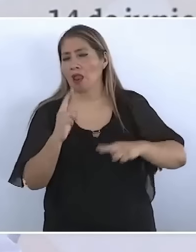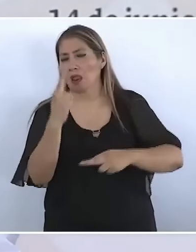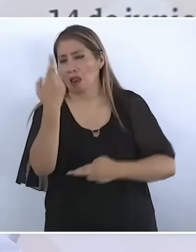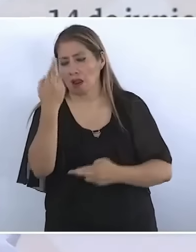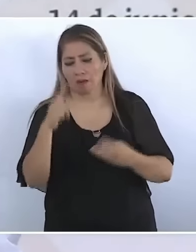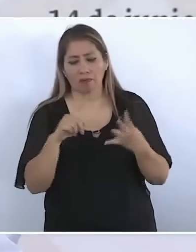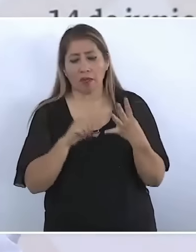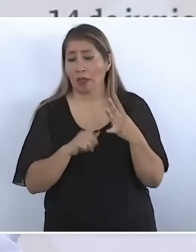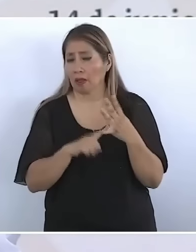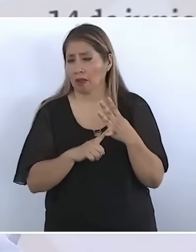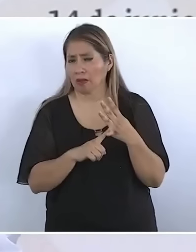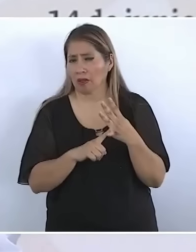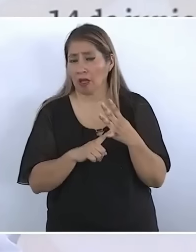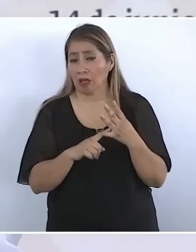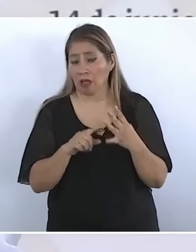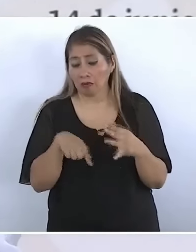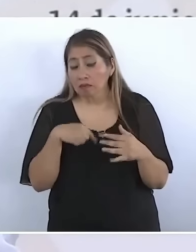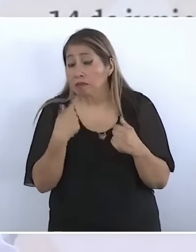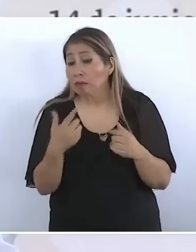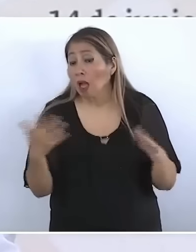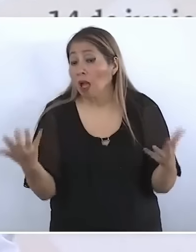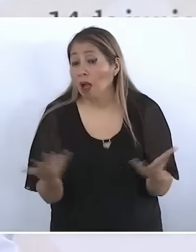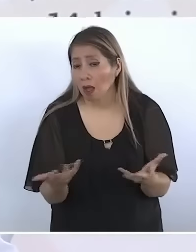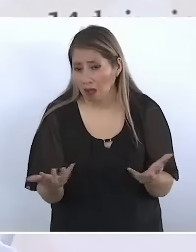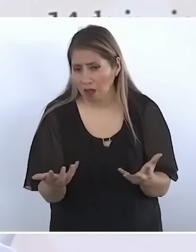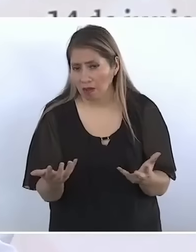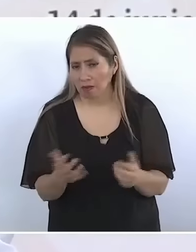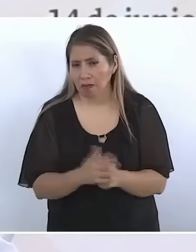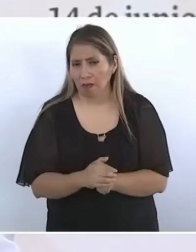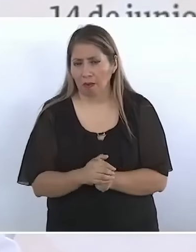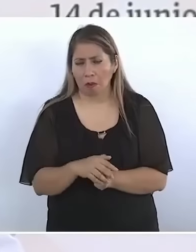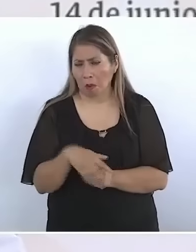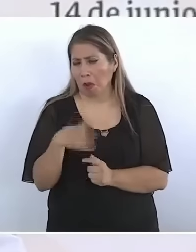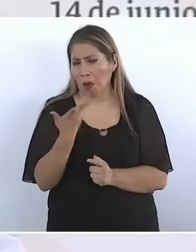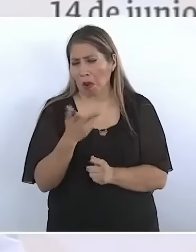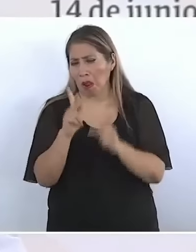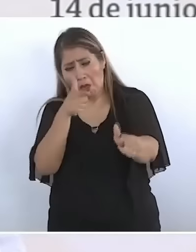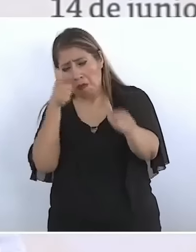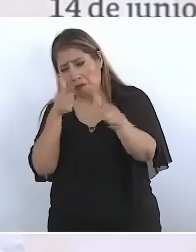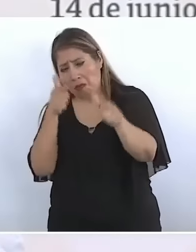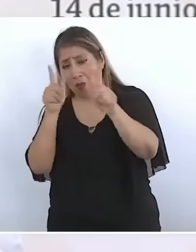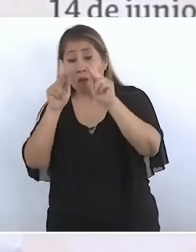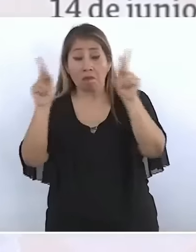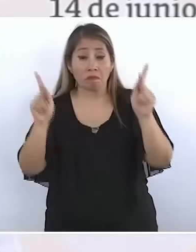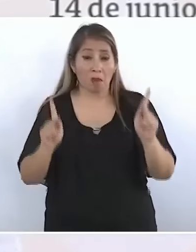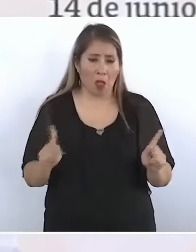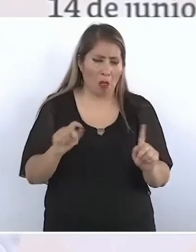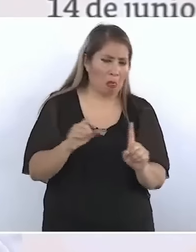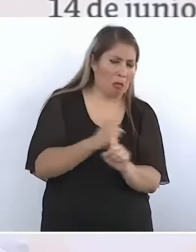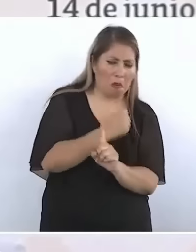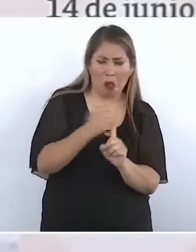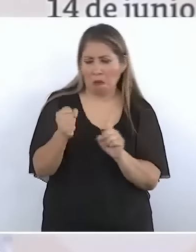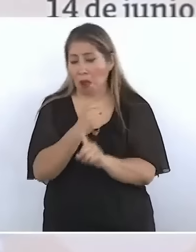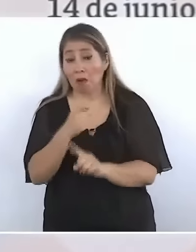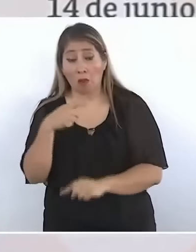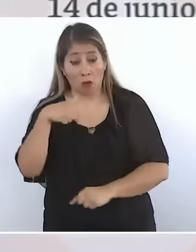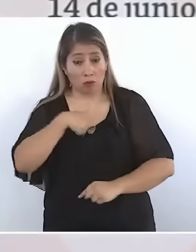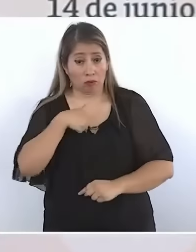tres transformaciones se tuvieron que hacer por las circunstancias con las armas. Hubo violencia.